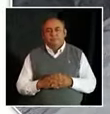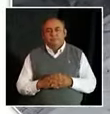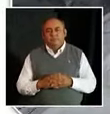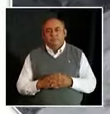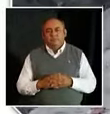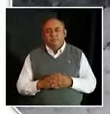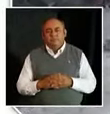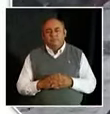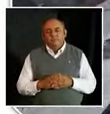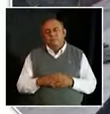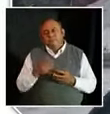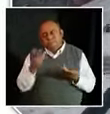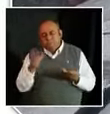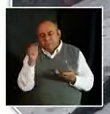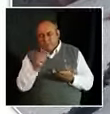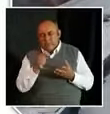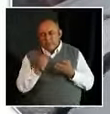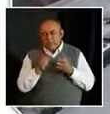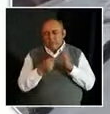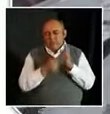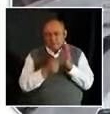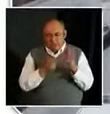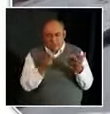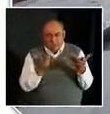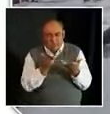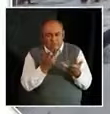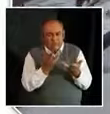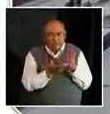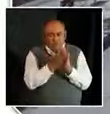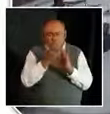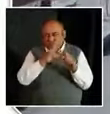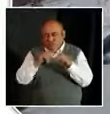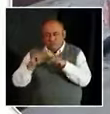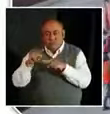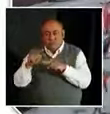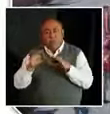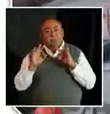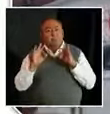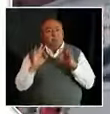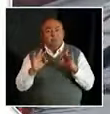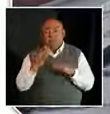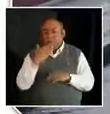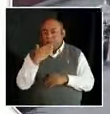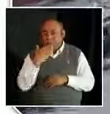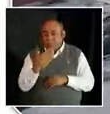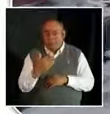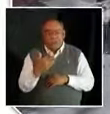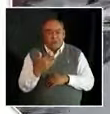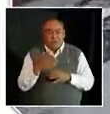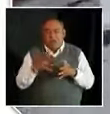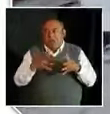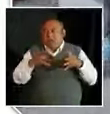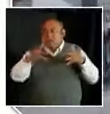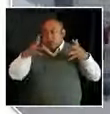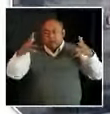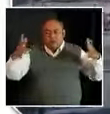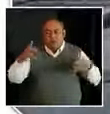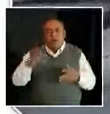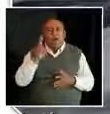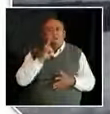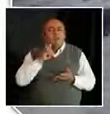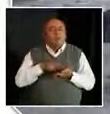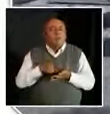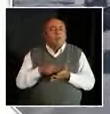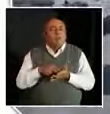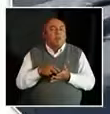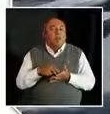Estas obras realmente son monumentales. Nada más recorrerlas a pie representa una